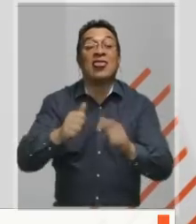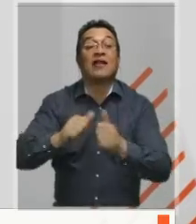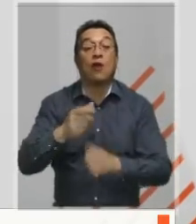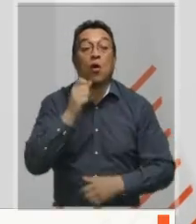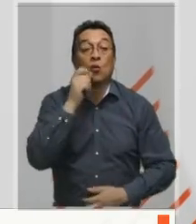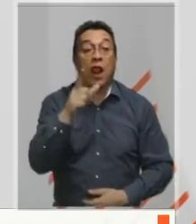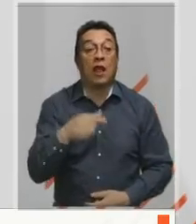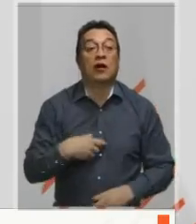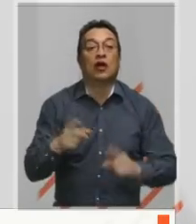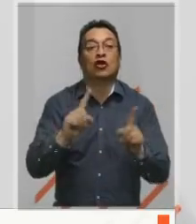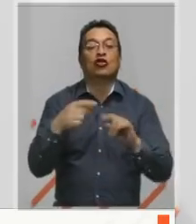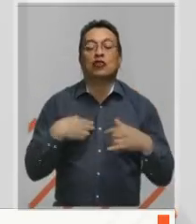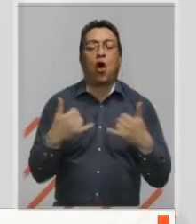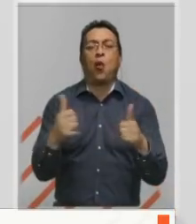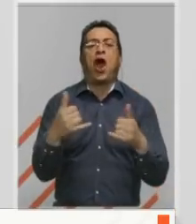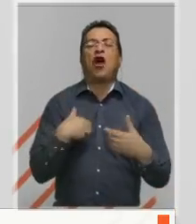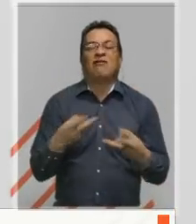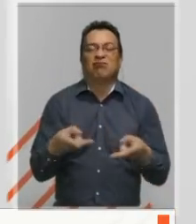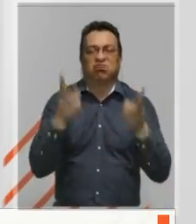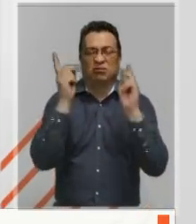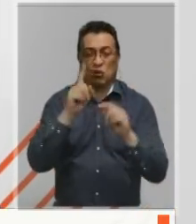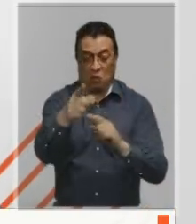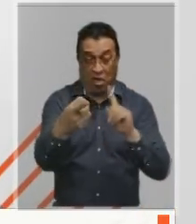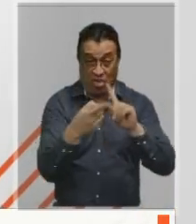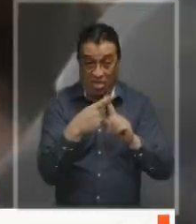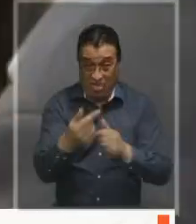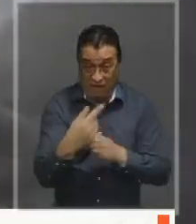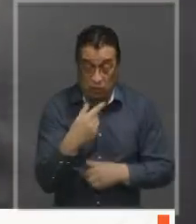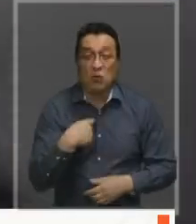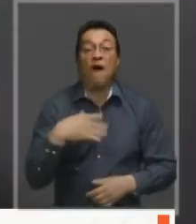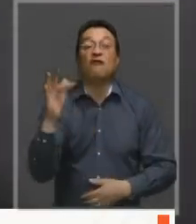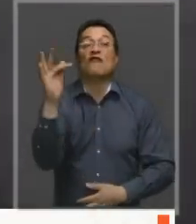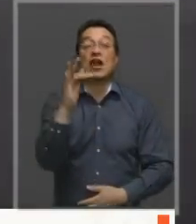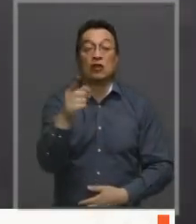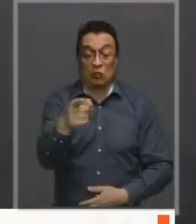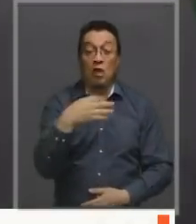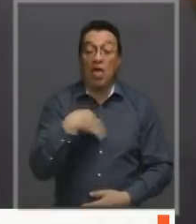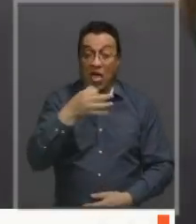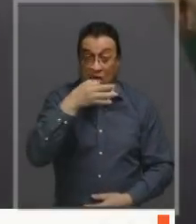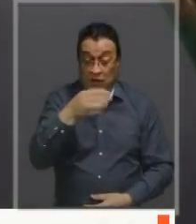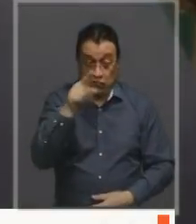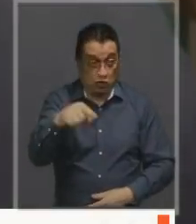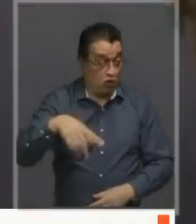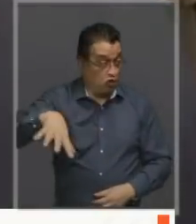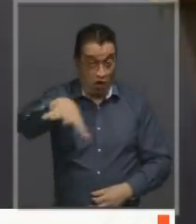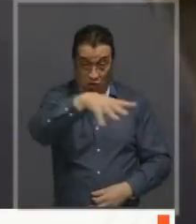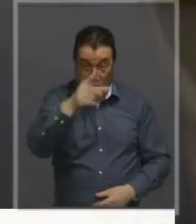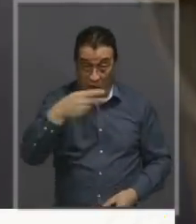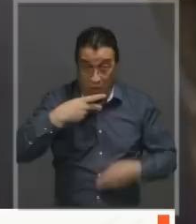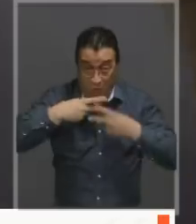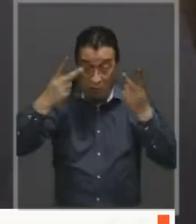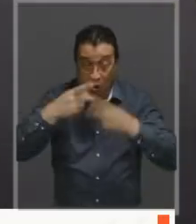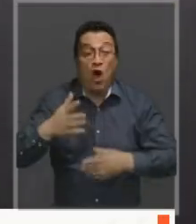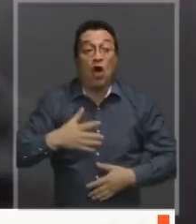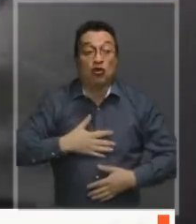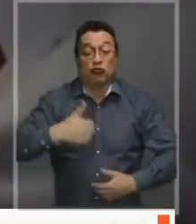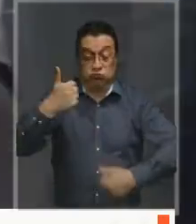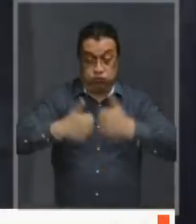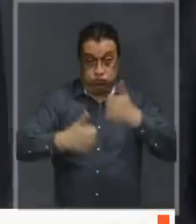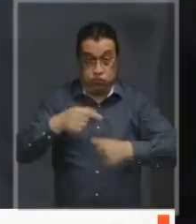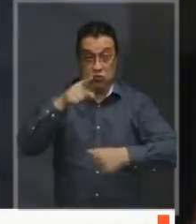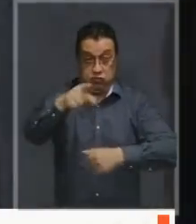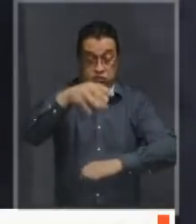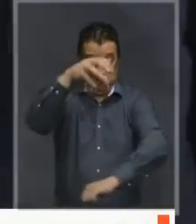yo no me presto más ese juego. No, pero usted me desafió. Yo lo felicito. Usted levantó, dijo aquí encima, dijo, yo le voy a competir en su